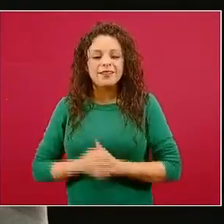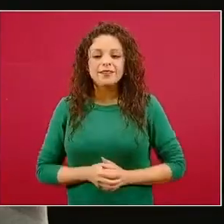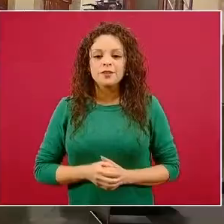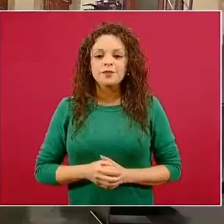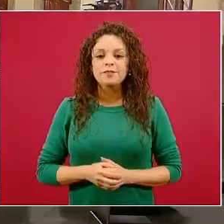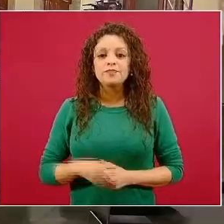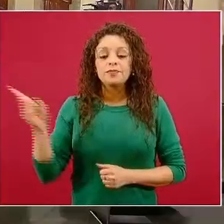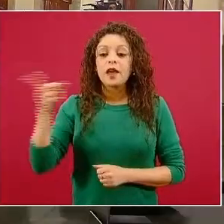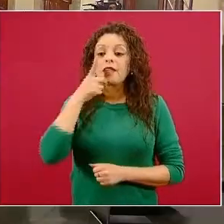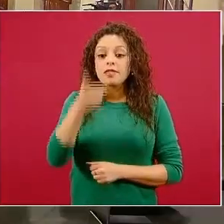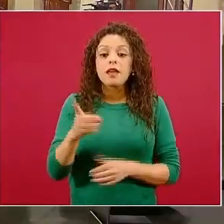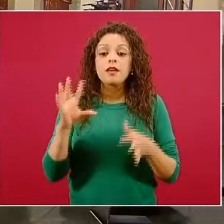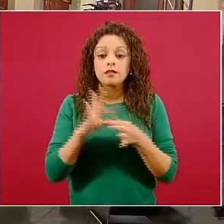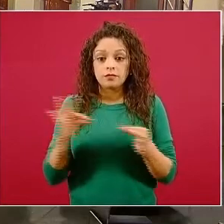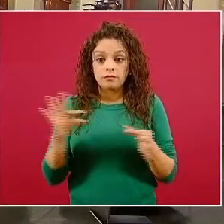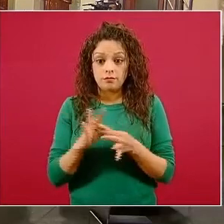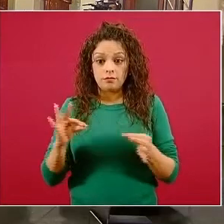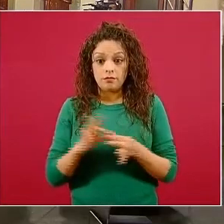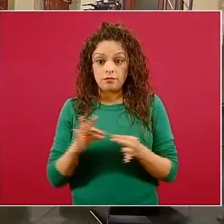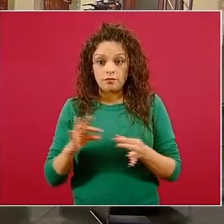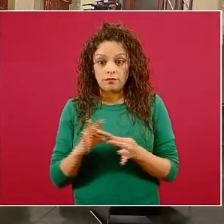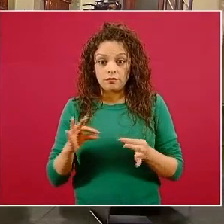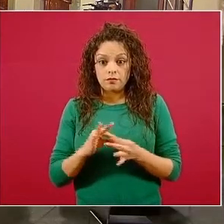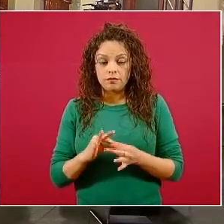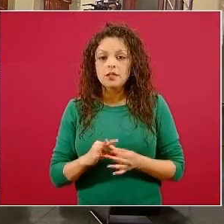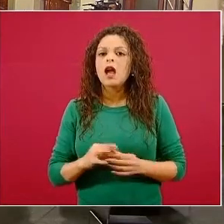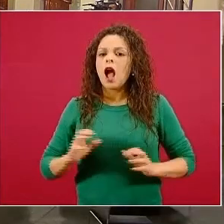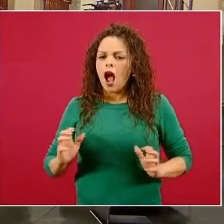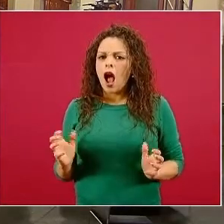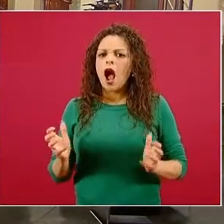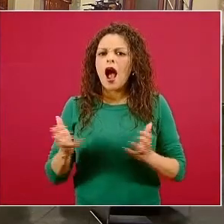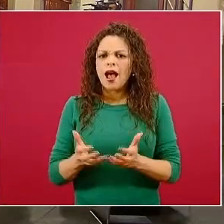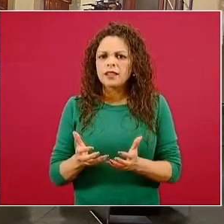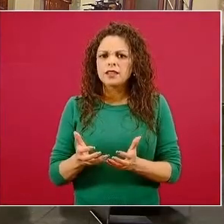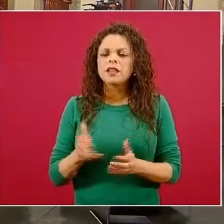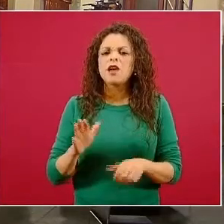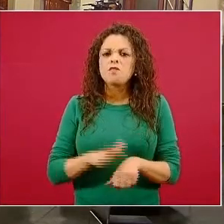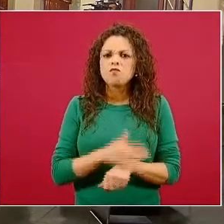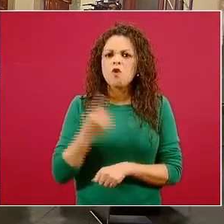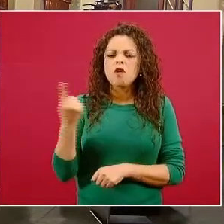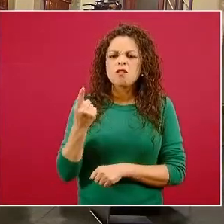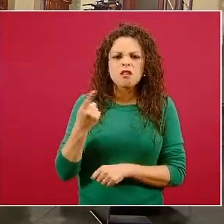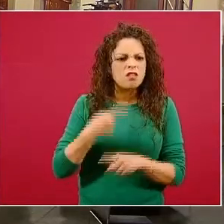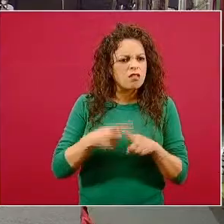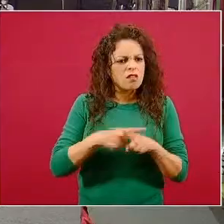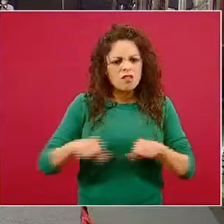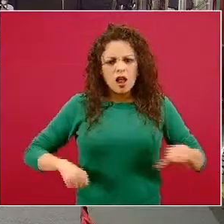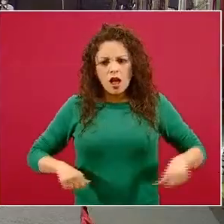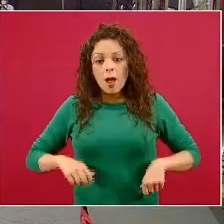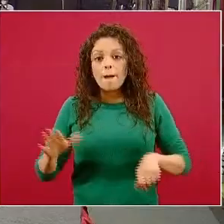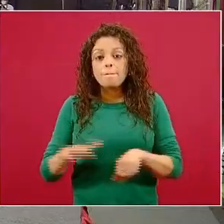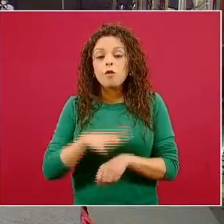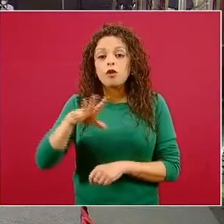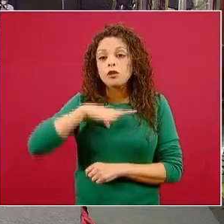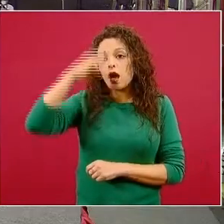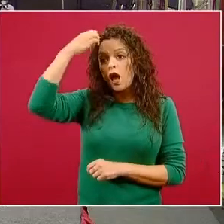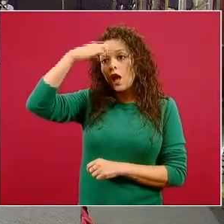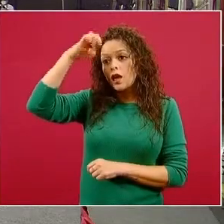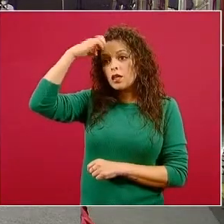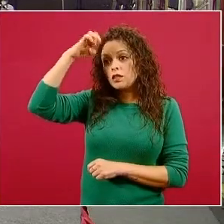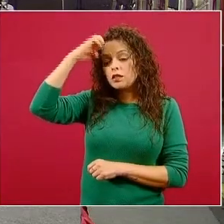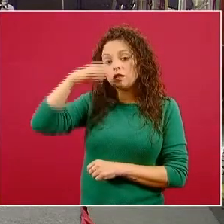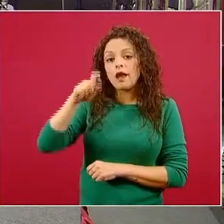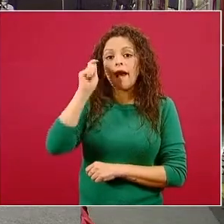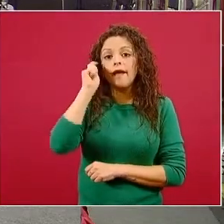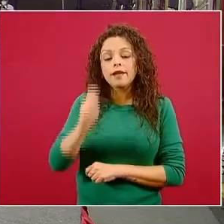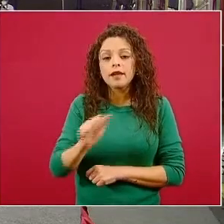narran que en realidad han podido tomar acción por la experiencia que tuvieron en el tratamiento de la pandemia de